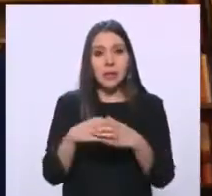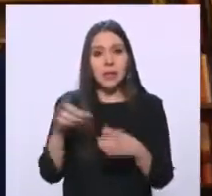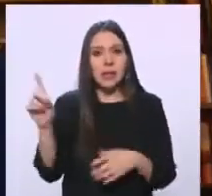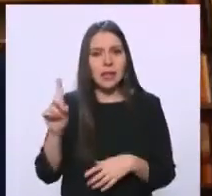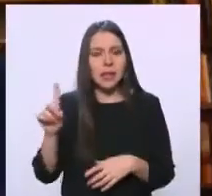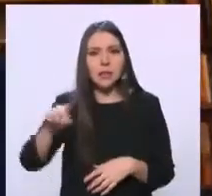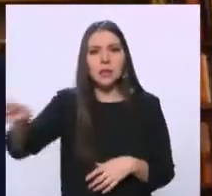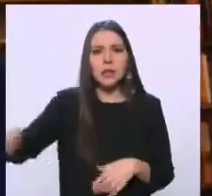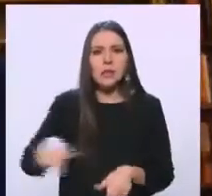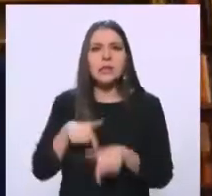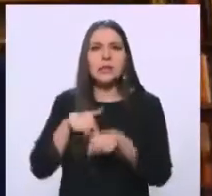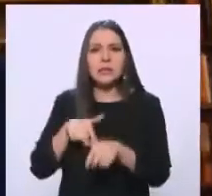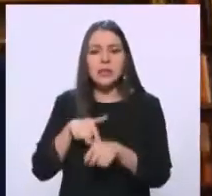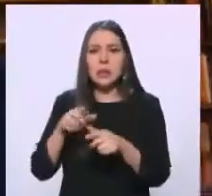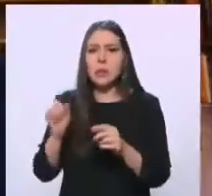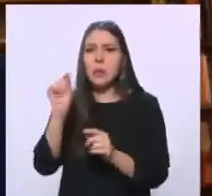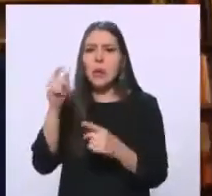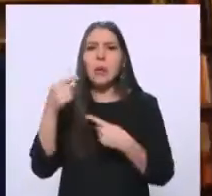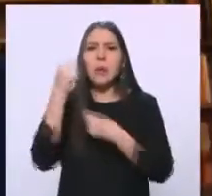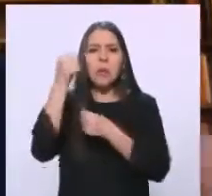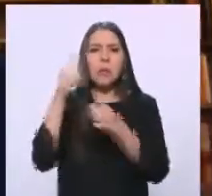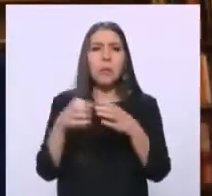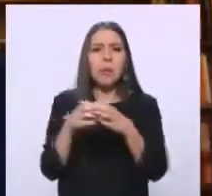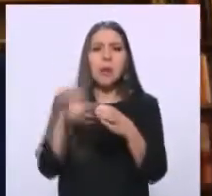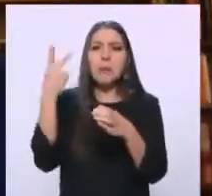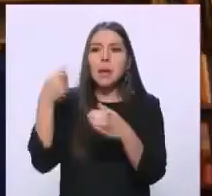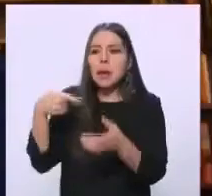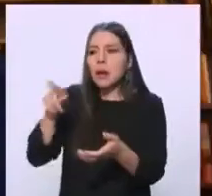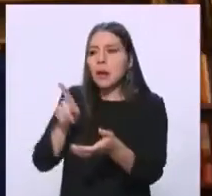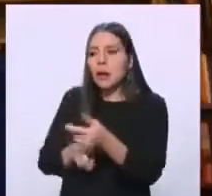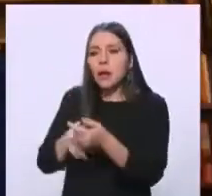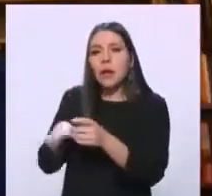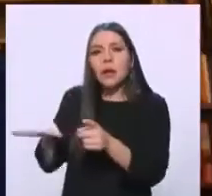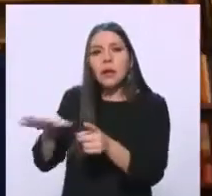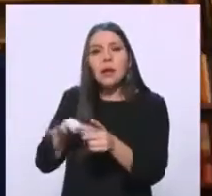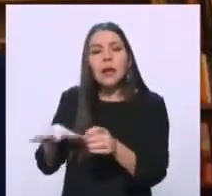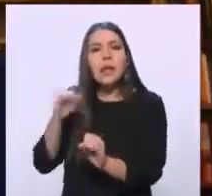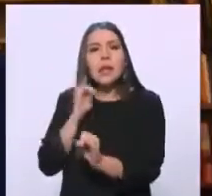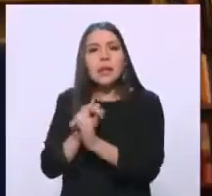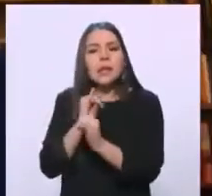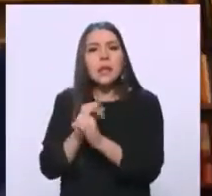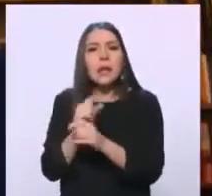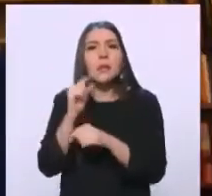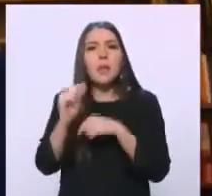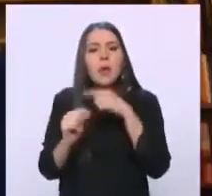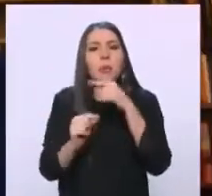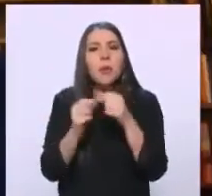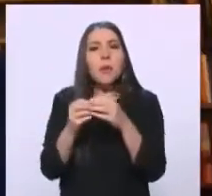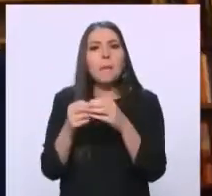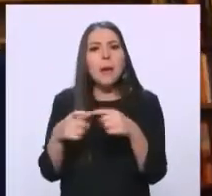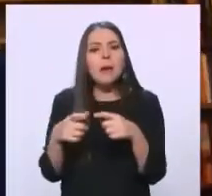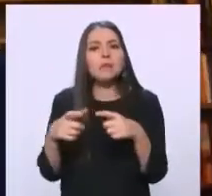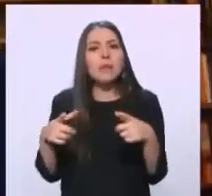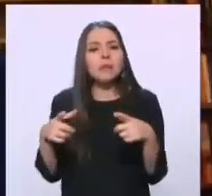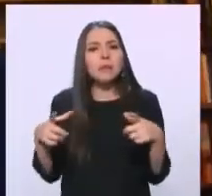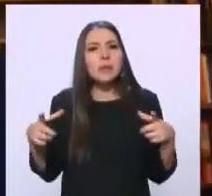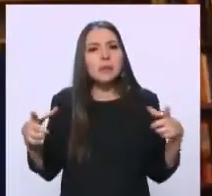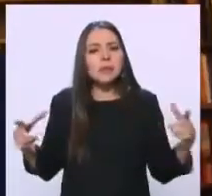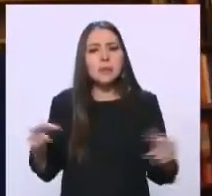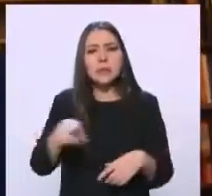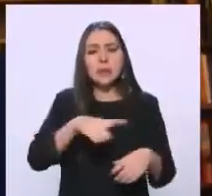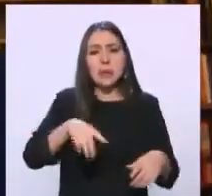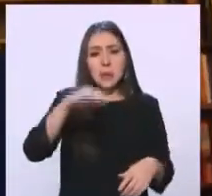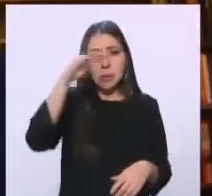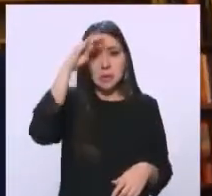alternativa siga pululando y siga creciendo en las alcantarillas de Internet. Es decir, sería un error pensar que lo que vemos en